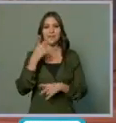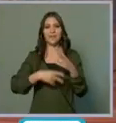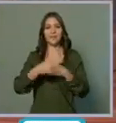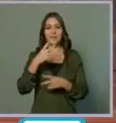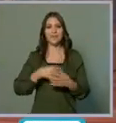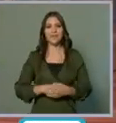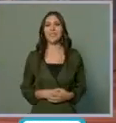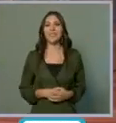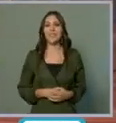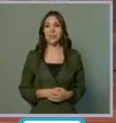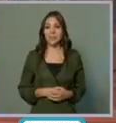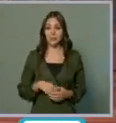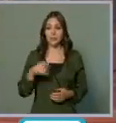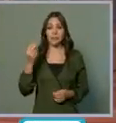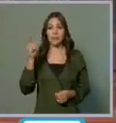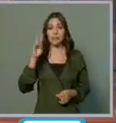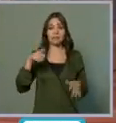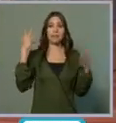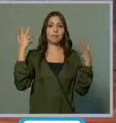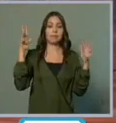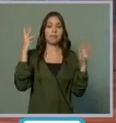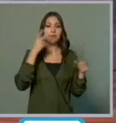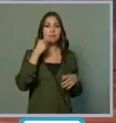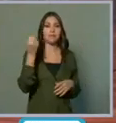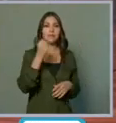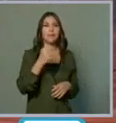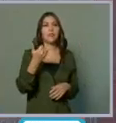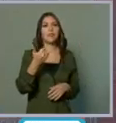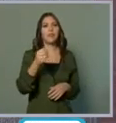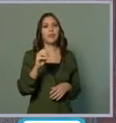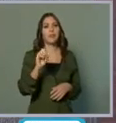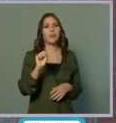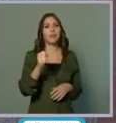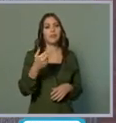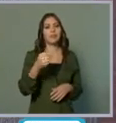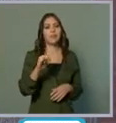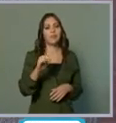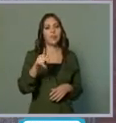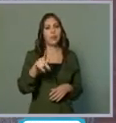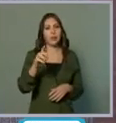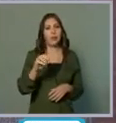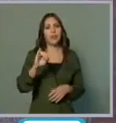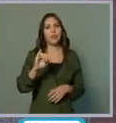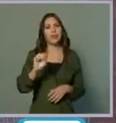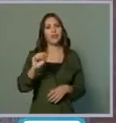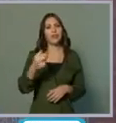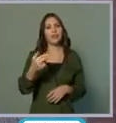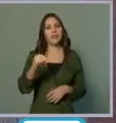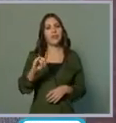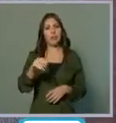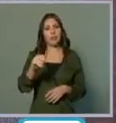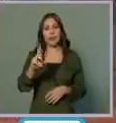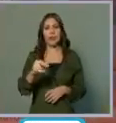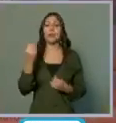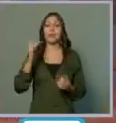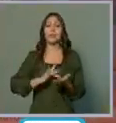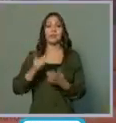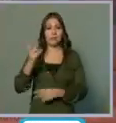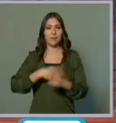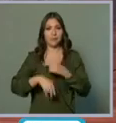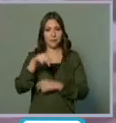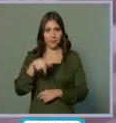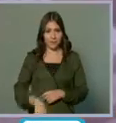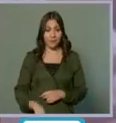bienvenidos, maestra. Fuerte el aplauso para la maestra Yoshiko Nishimura. Bienvenida, muchas gracias por estar con nosotros en tus ciudades. Por esta invitación. Y bueno,